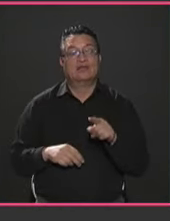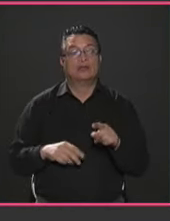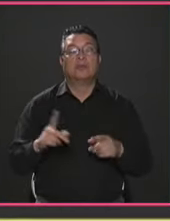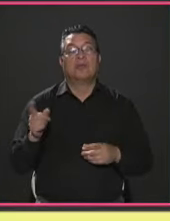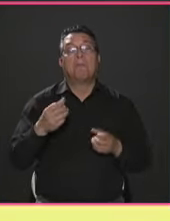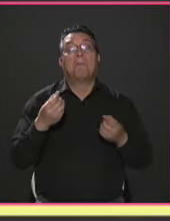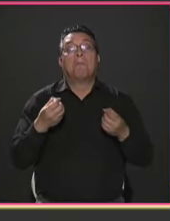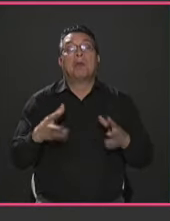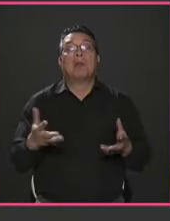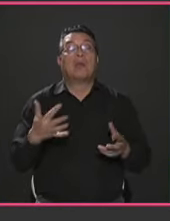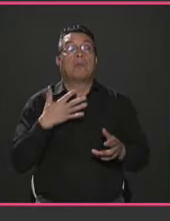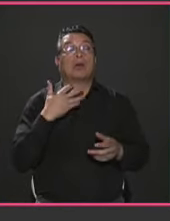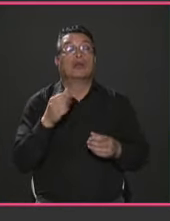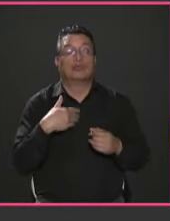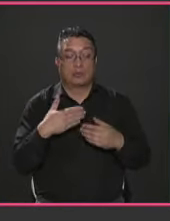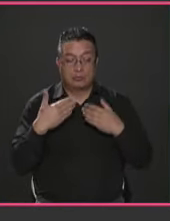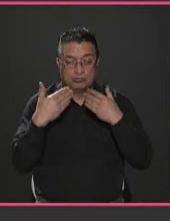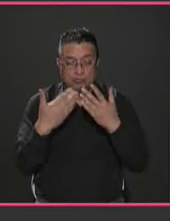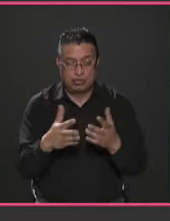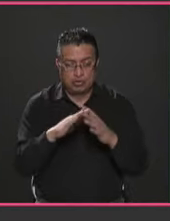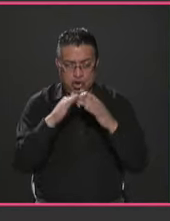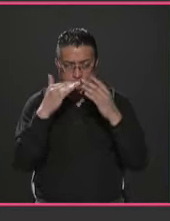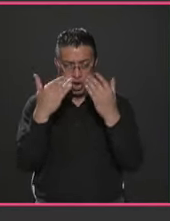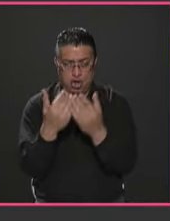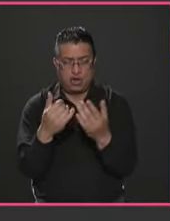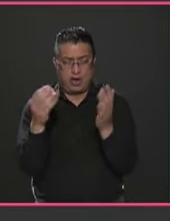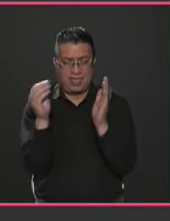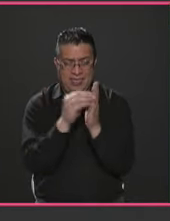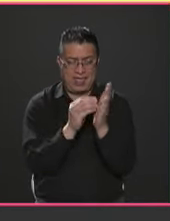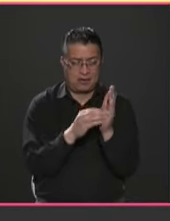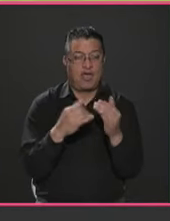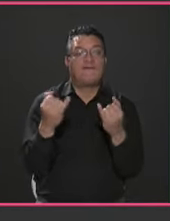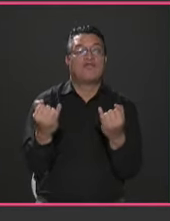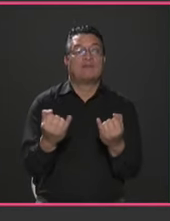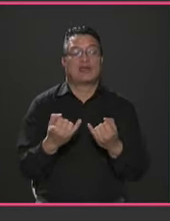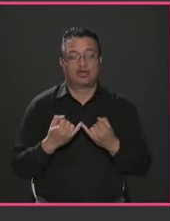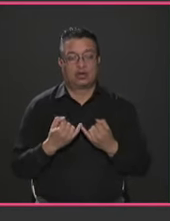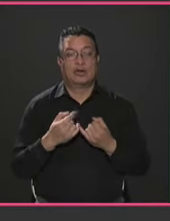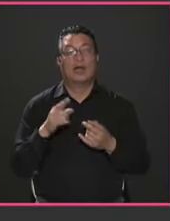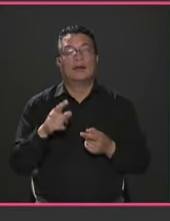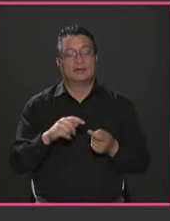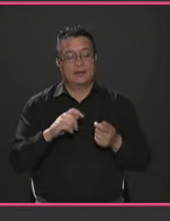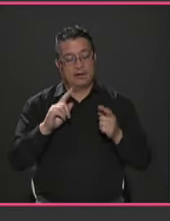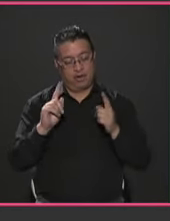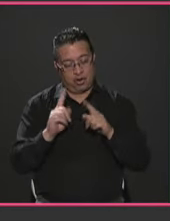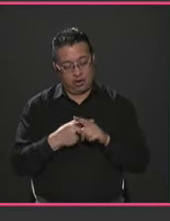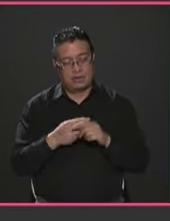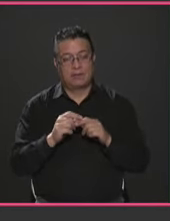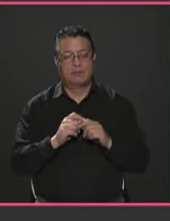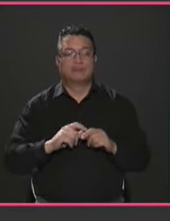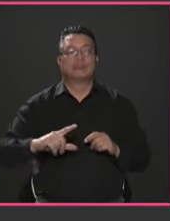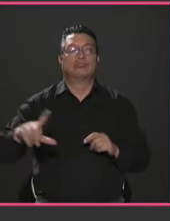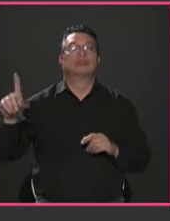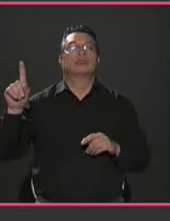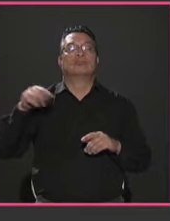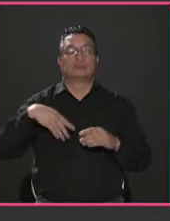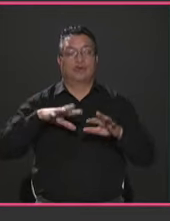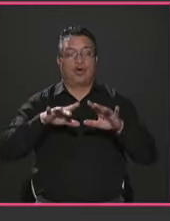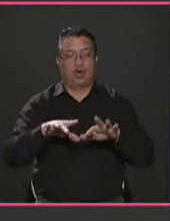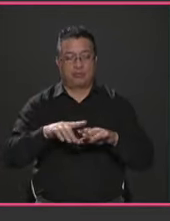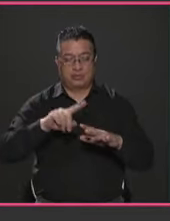vale De nada si no soy capaz de pasar esta gran cantidad de datos a información entonces se vuelve a aparecer el componente